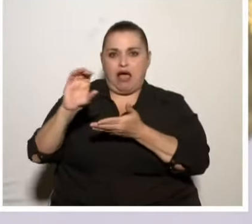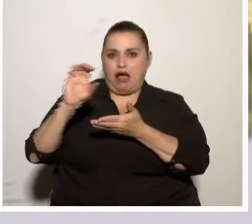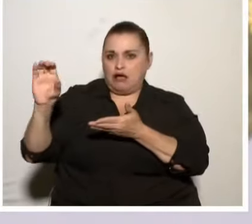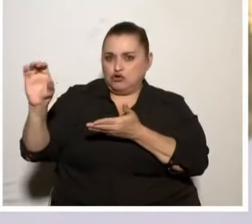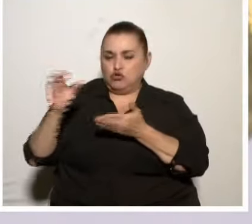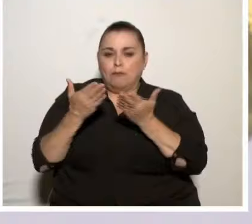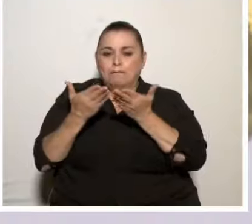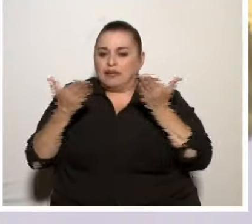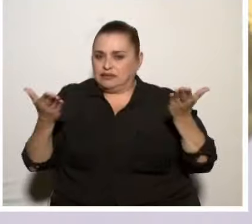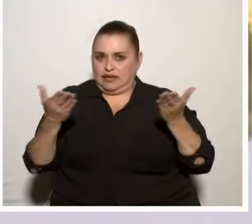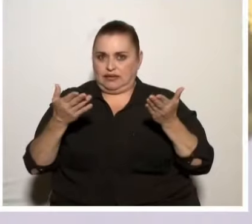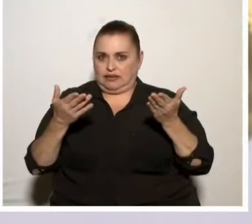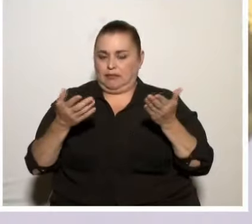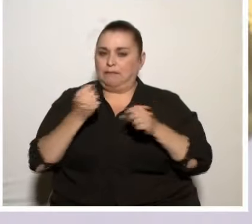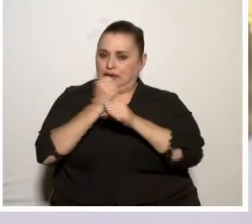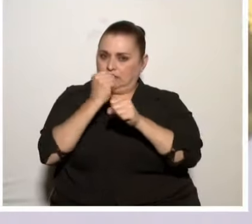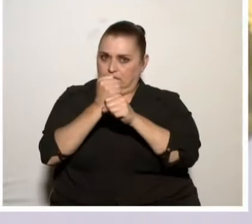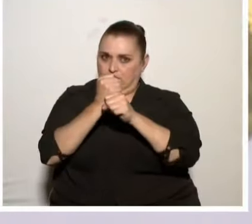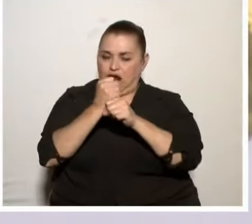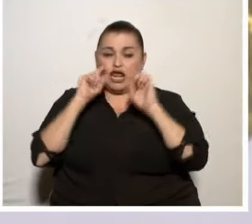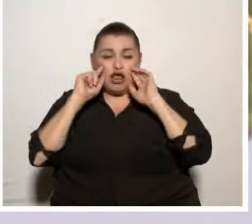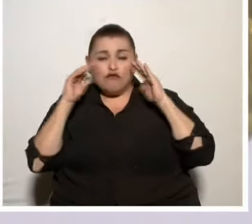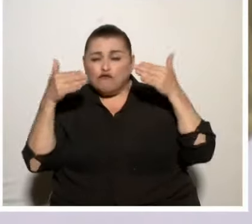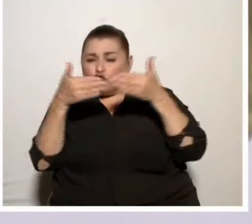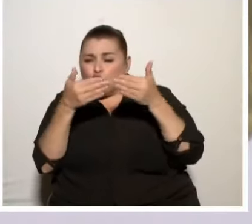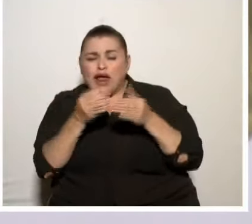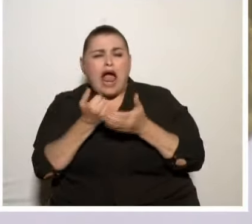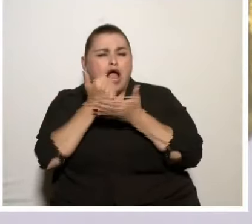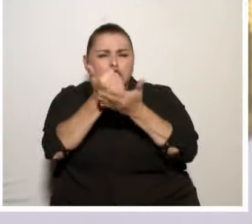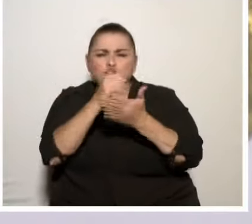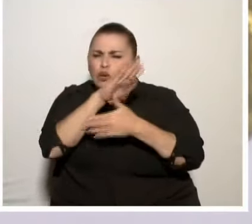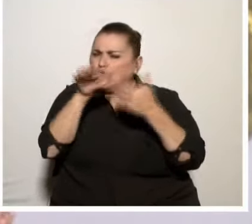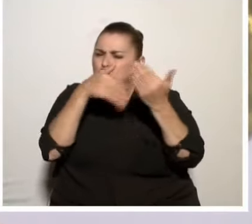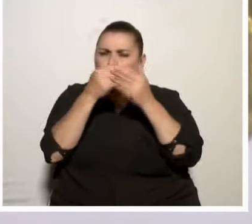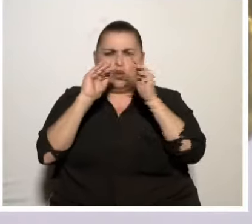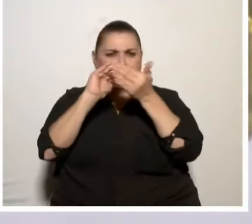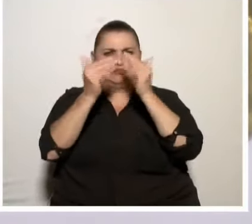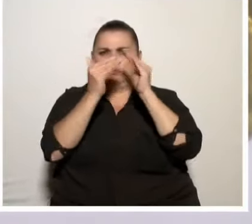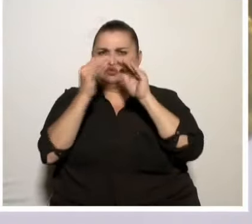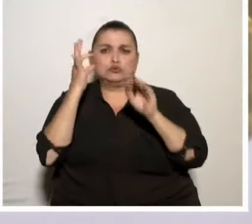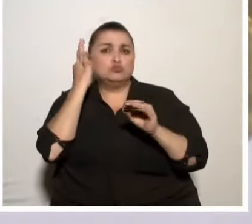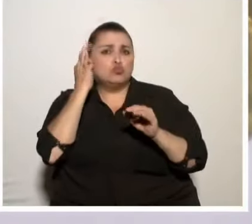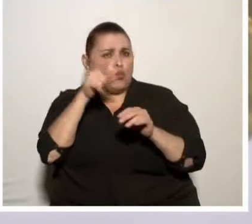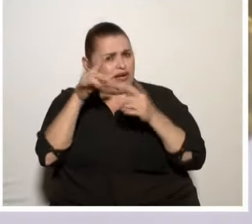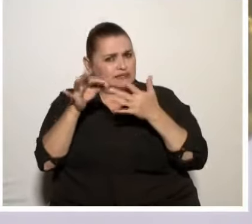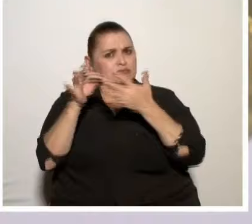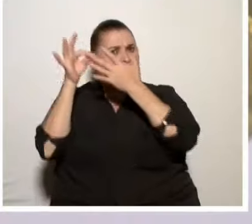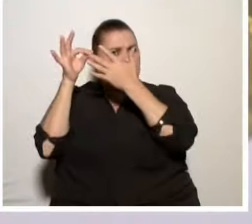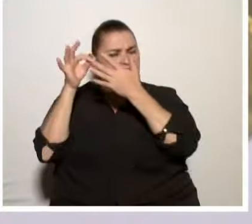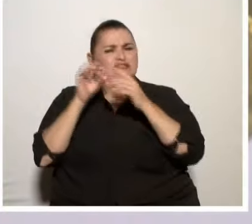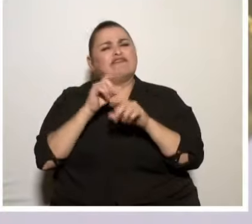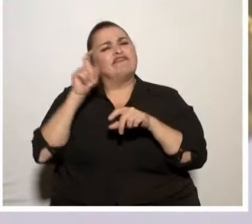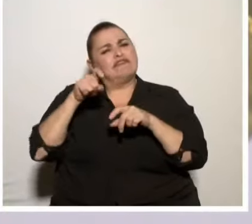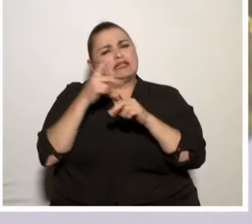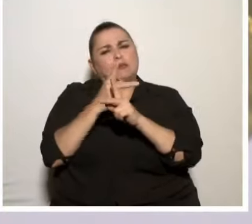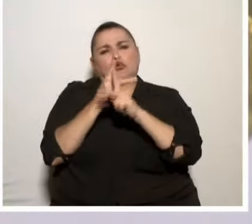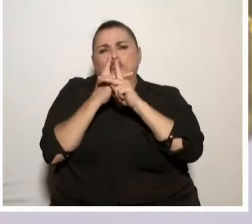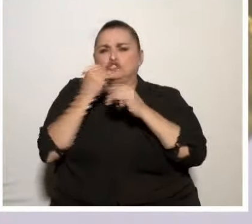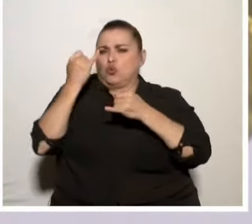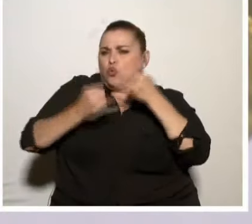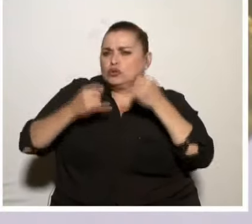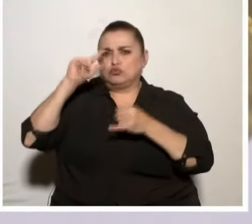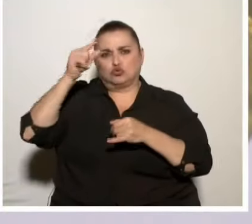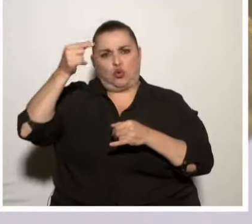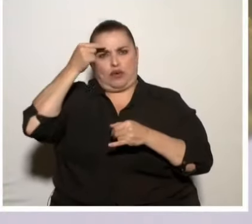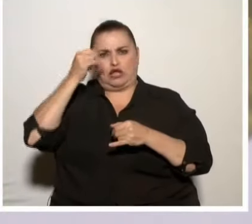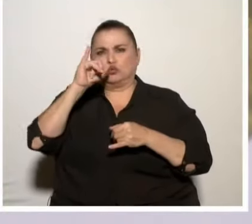Nuestro enfoque es ayudar a todas las poblaciones y particularmente a las mujeres que, dicho sea de paso, se han visto desprotegidas en los últimos gobiernos con